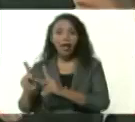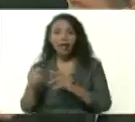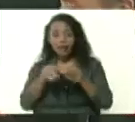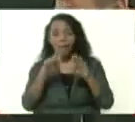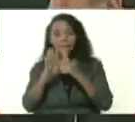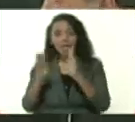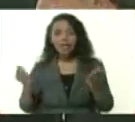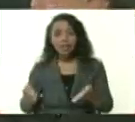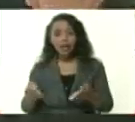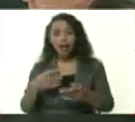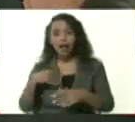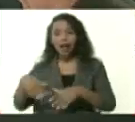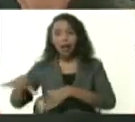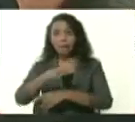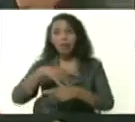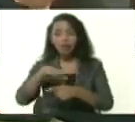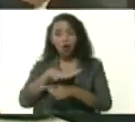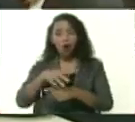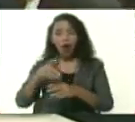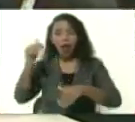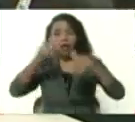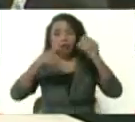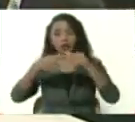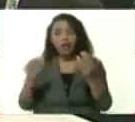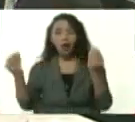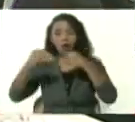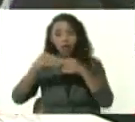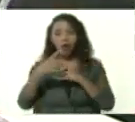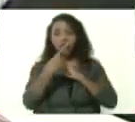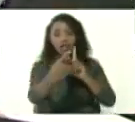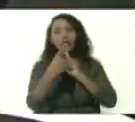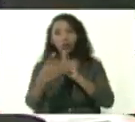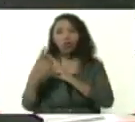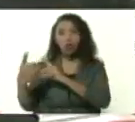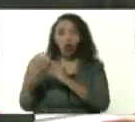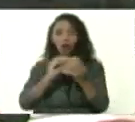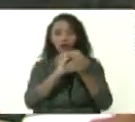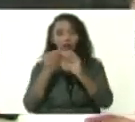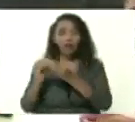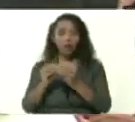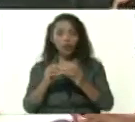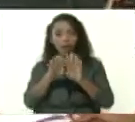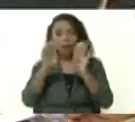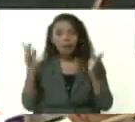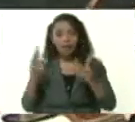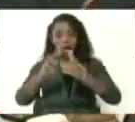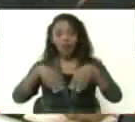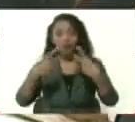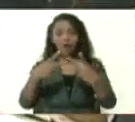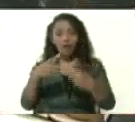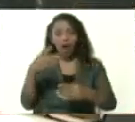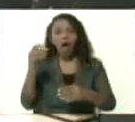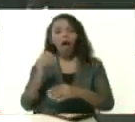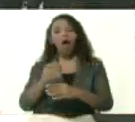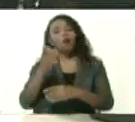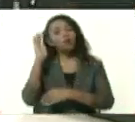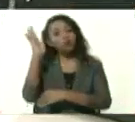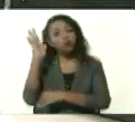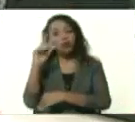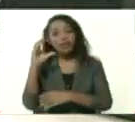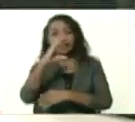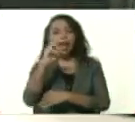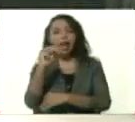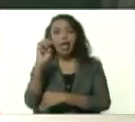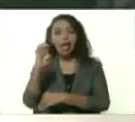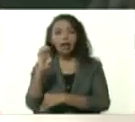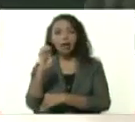en el ámbito electoral, ya se ha acordado, ya se ha discutido lo que tiene que ver la conformación de la nueva junta del CNE, así como lo que